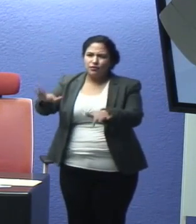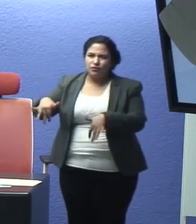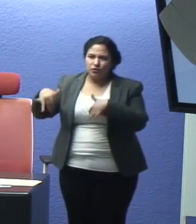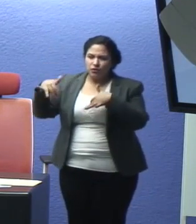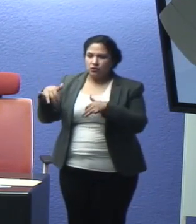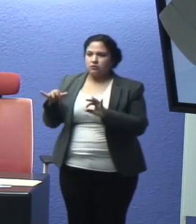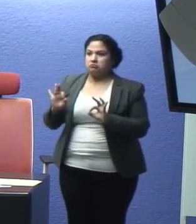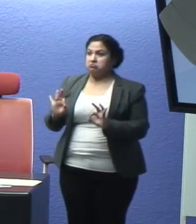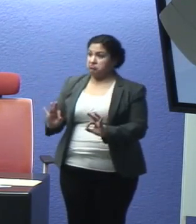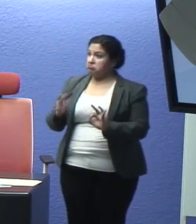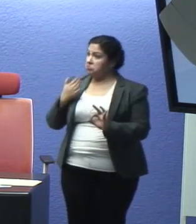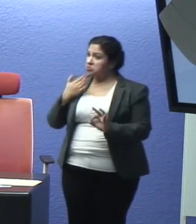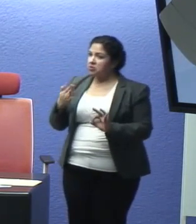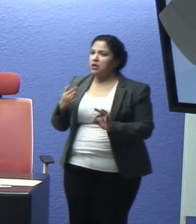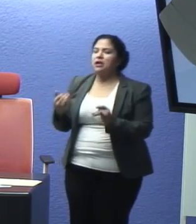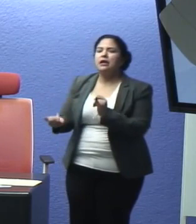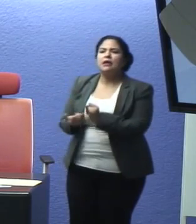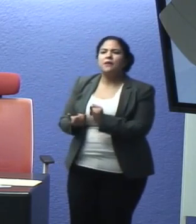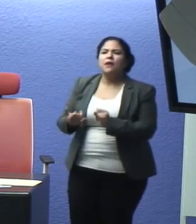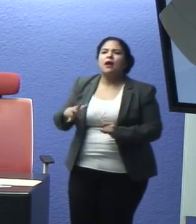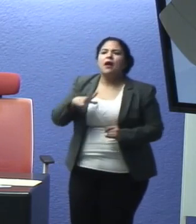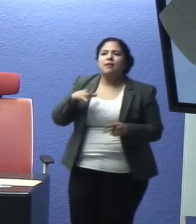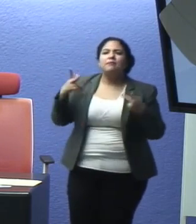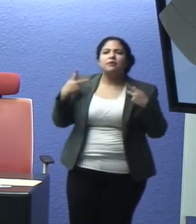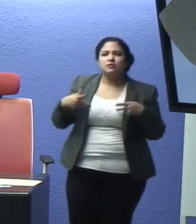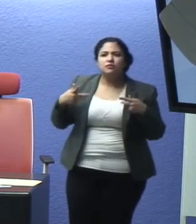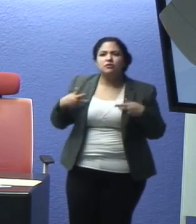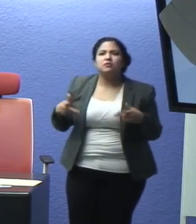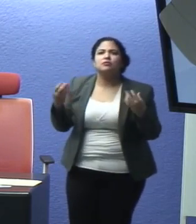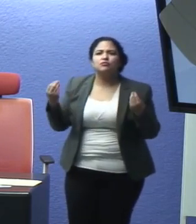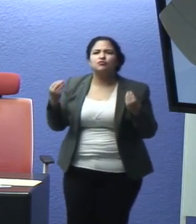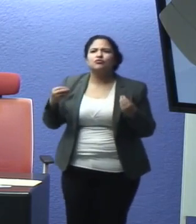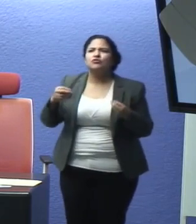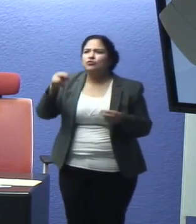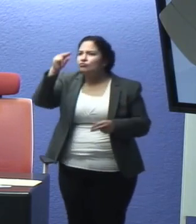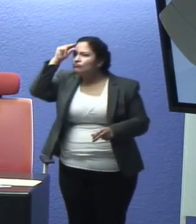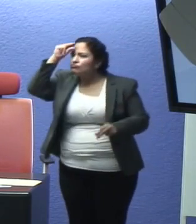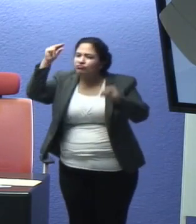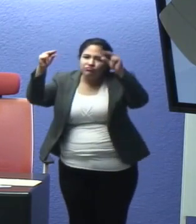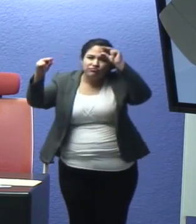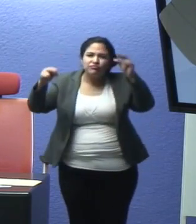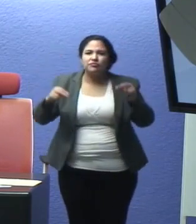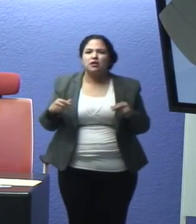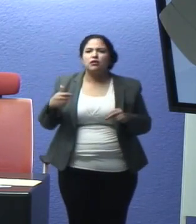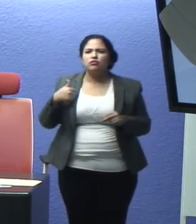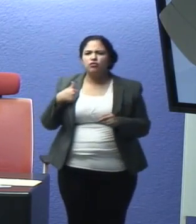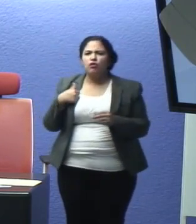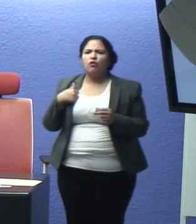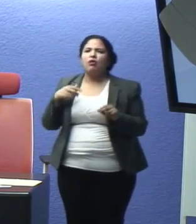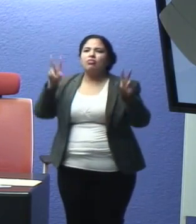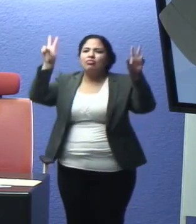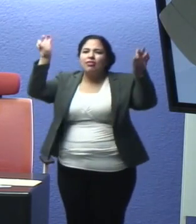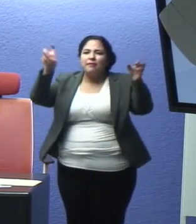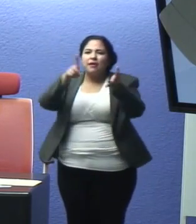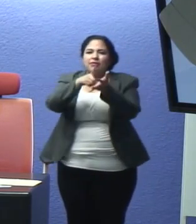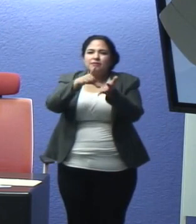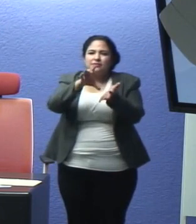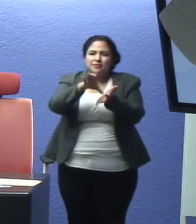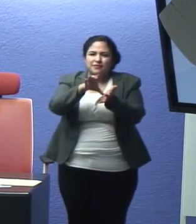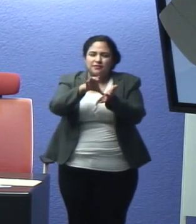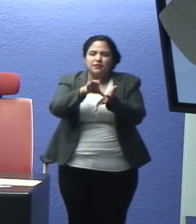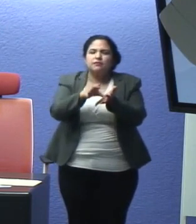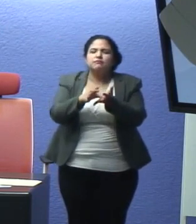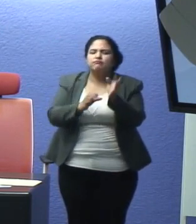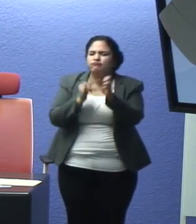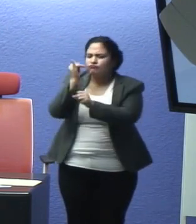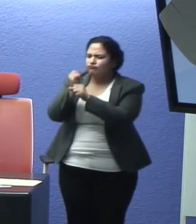nutrido y que en el auditorio haya gente tan informada. Yo he estado siguiendo el tema de la discapacidad desde hace casi 10 años